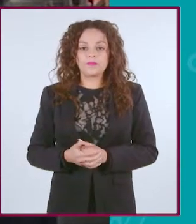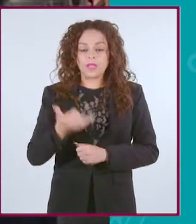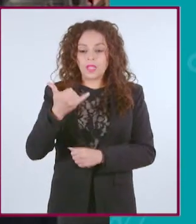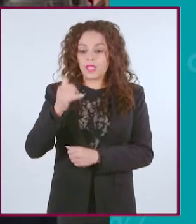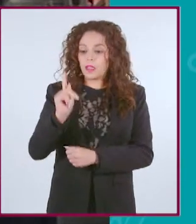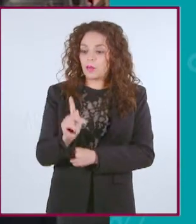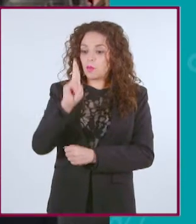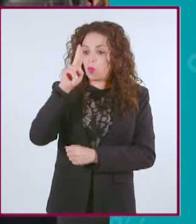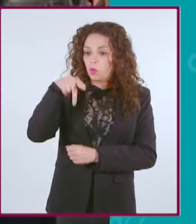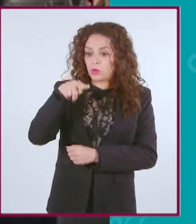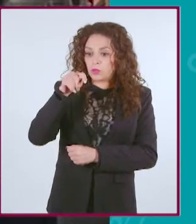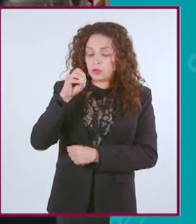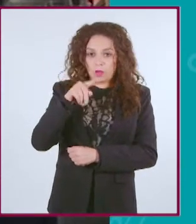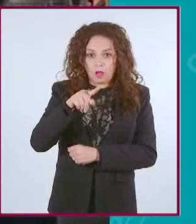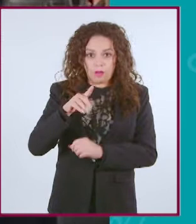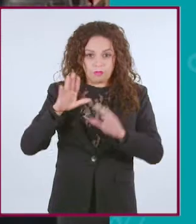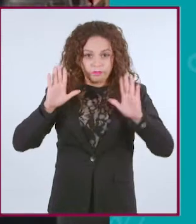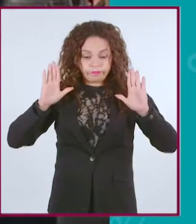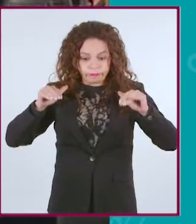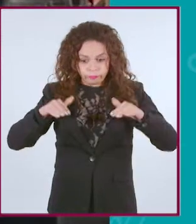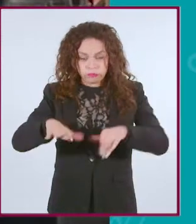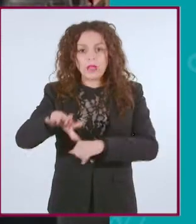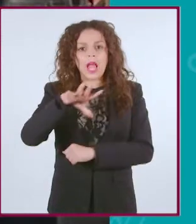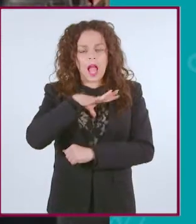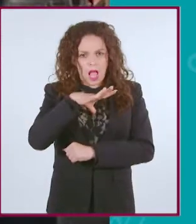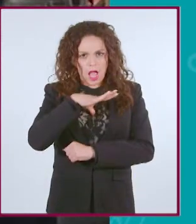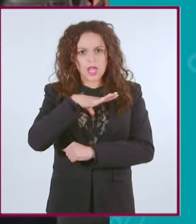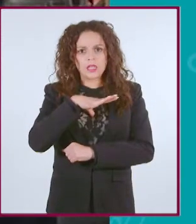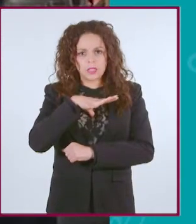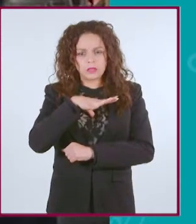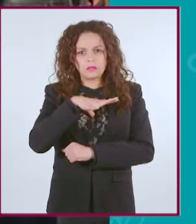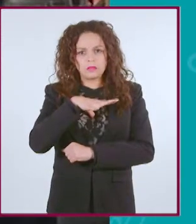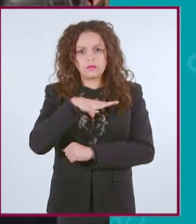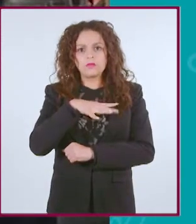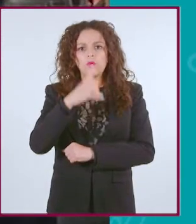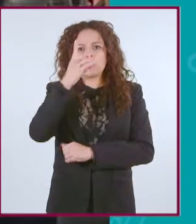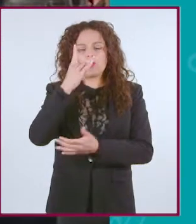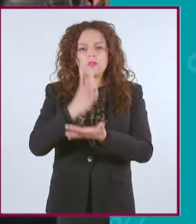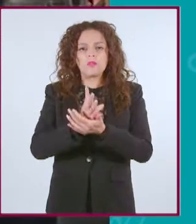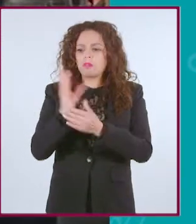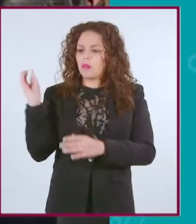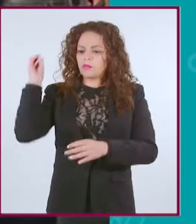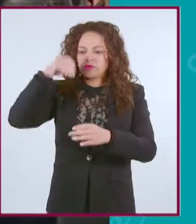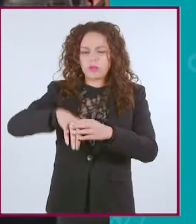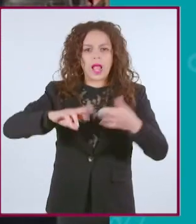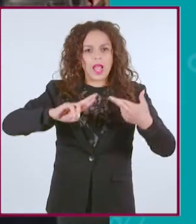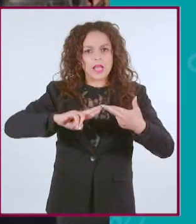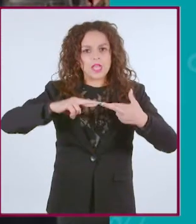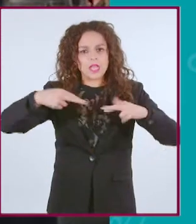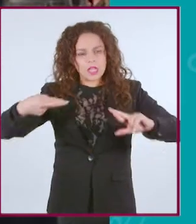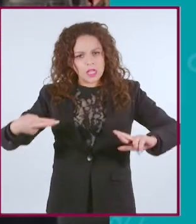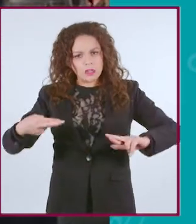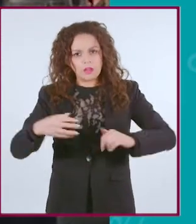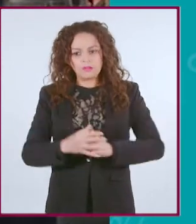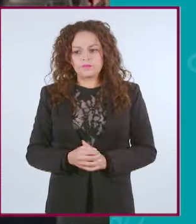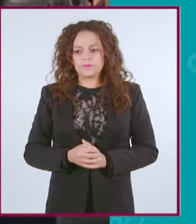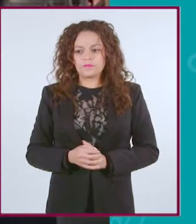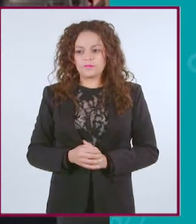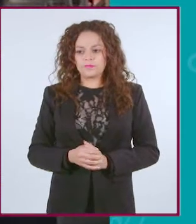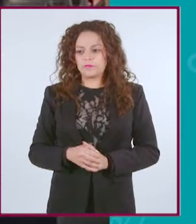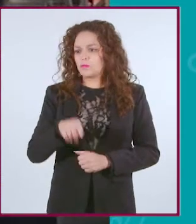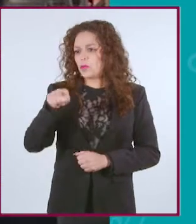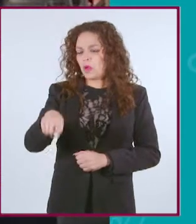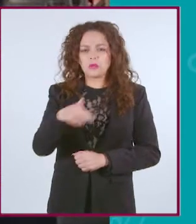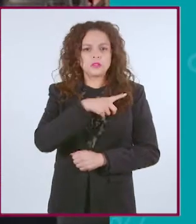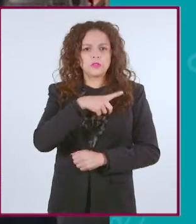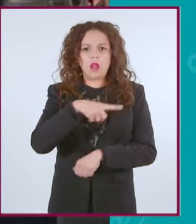punto podemos encontrar máquinas tejedoras donde nada más colocamos los hilos encima de las estructuras o filetas y se programa